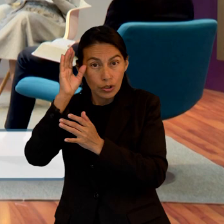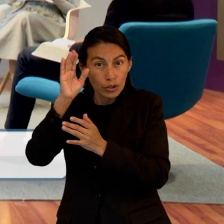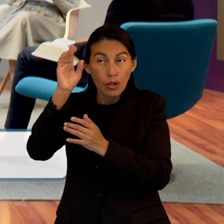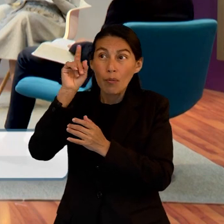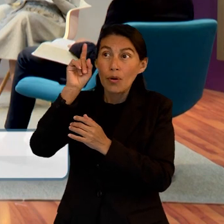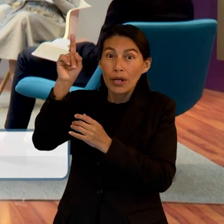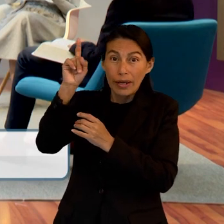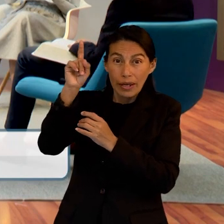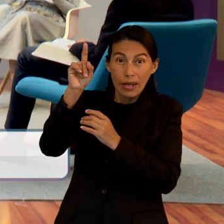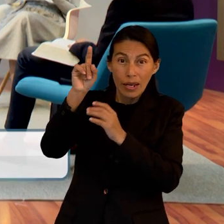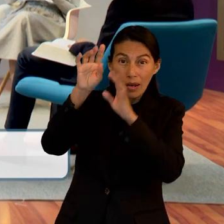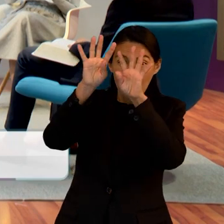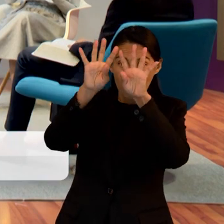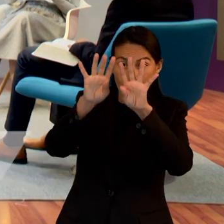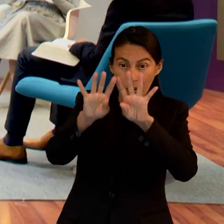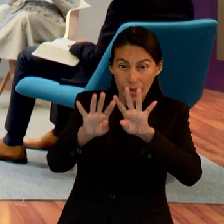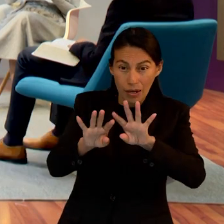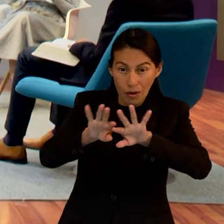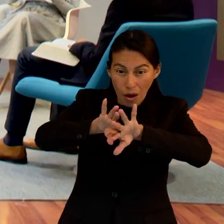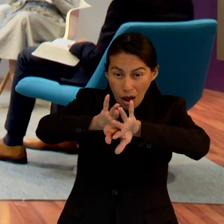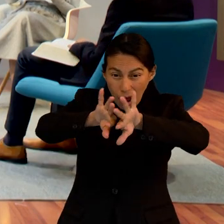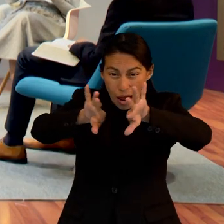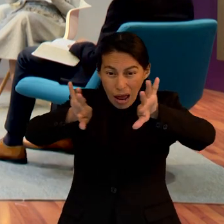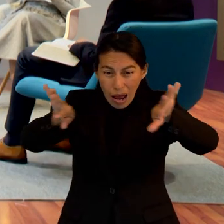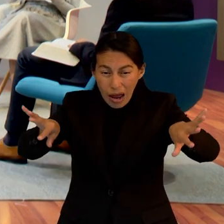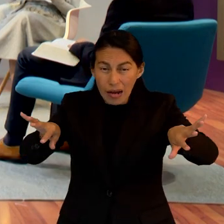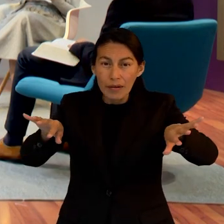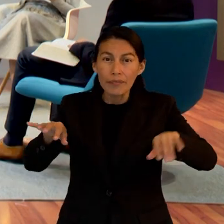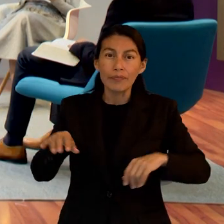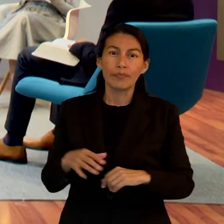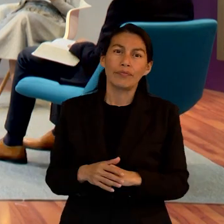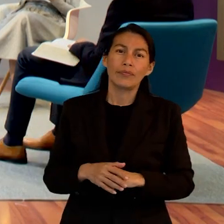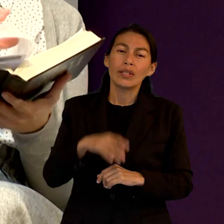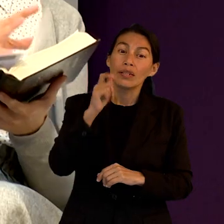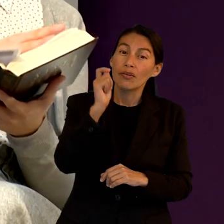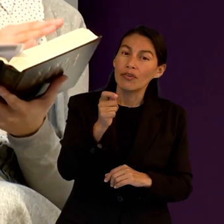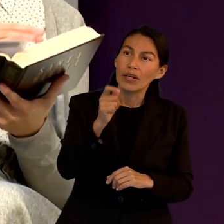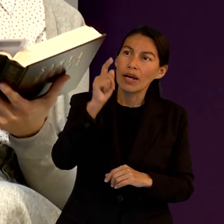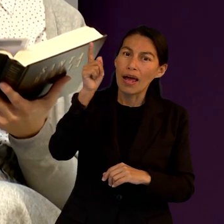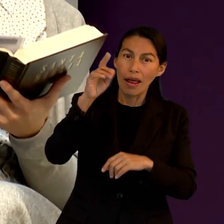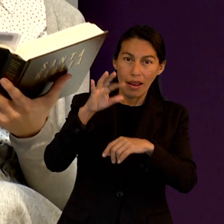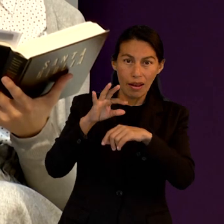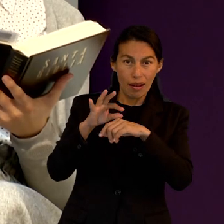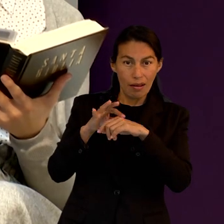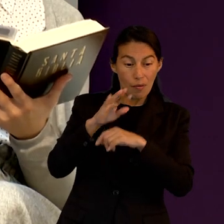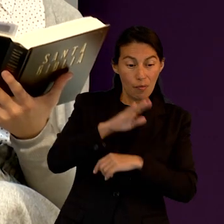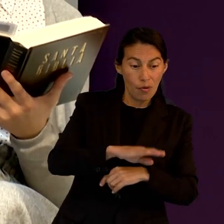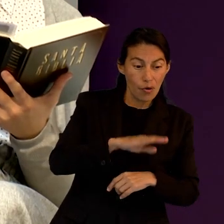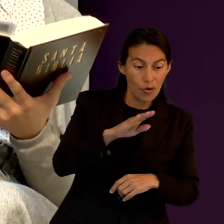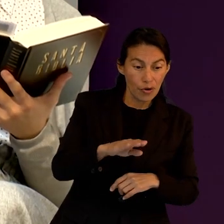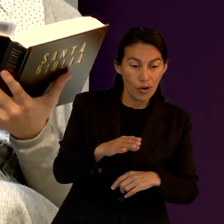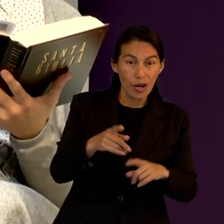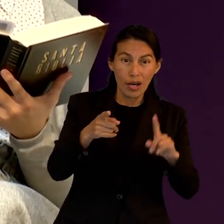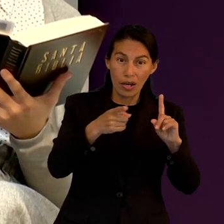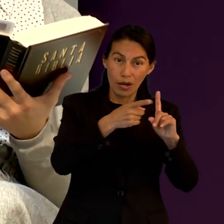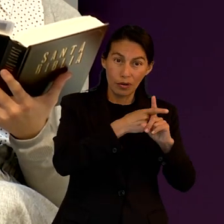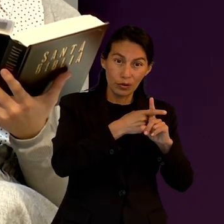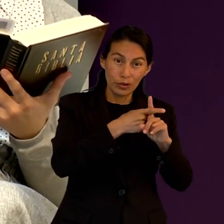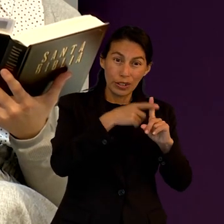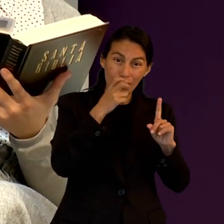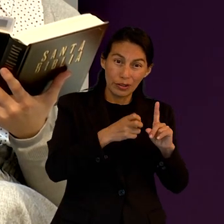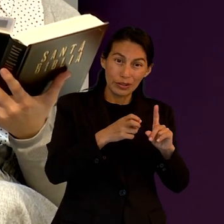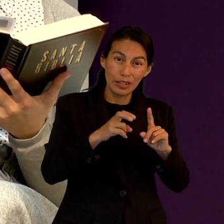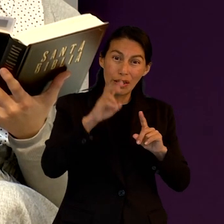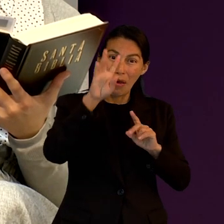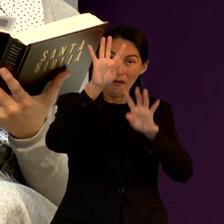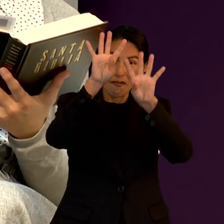vivo que él nos abrió a través del velo esto es de su carne y teniendo un gran sacerdote sobre